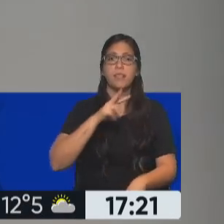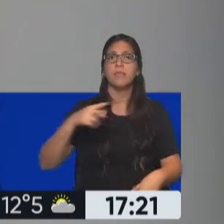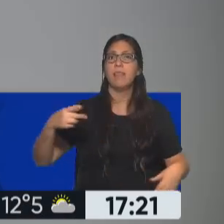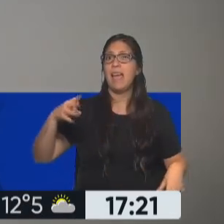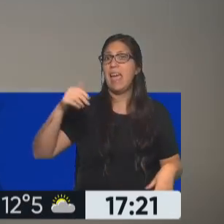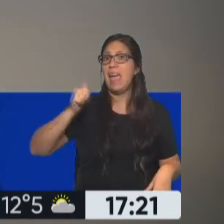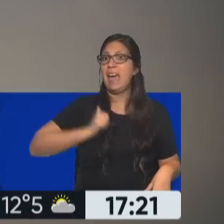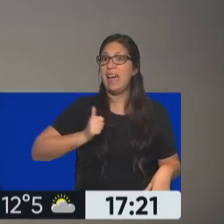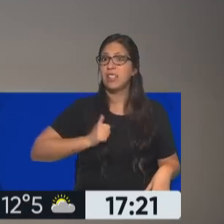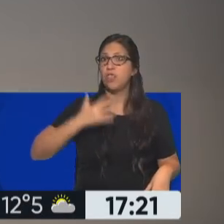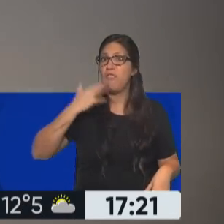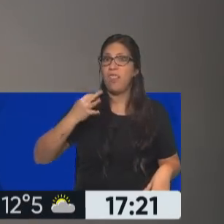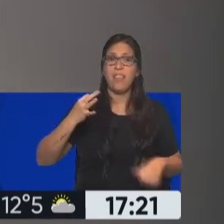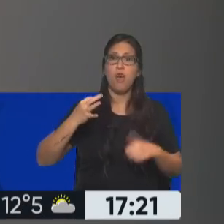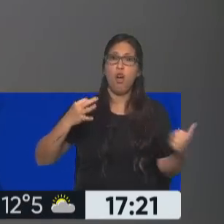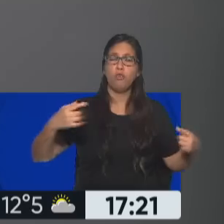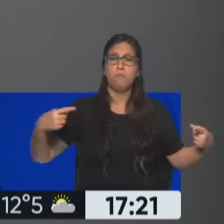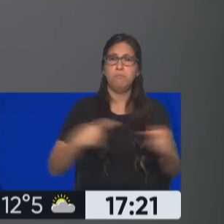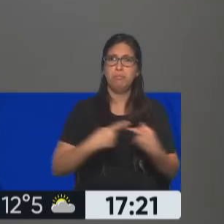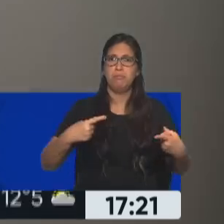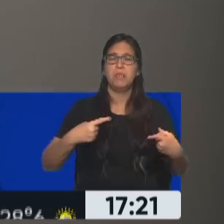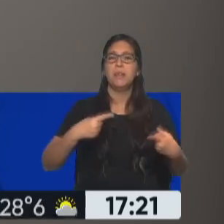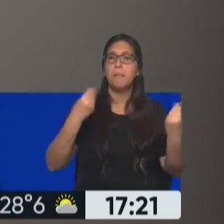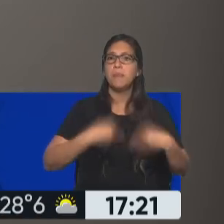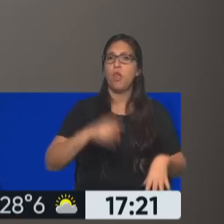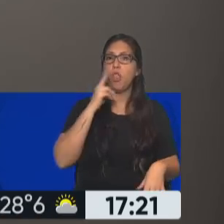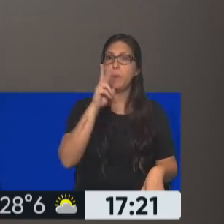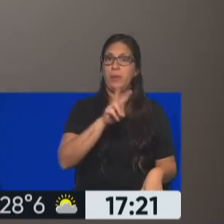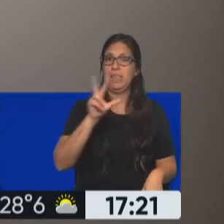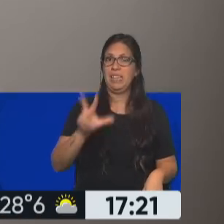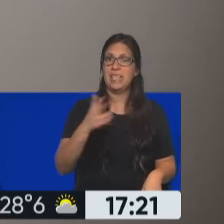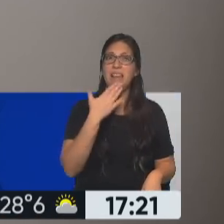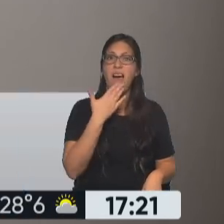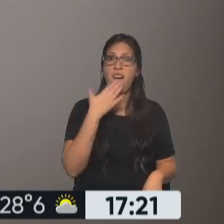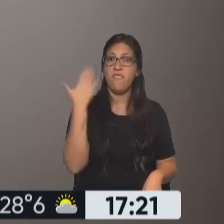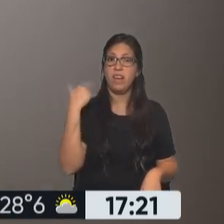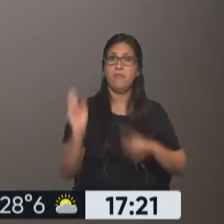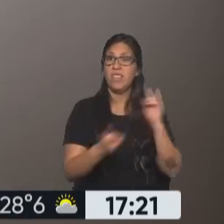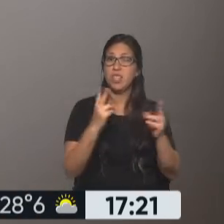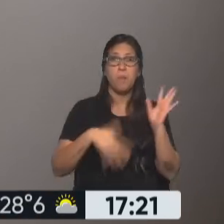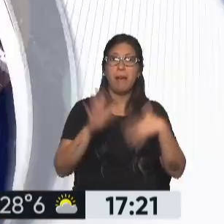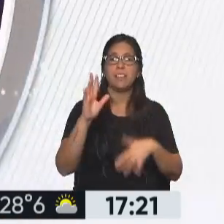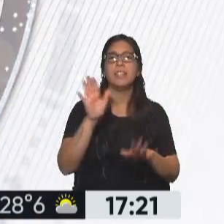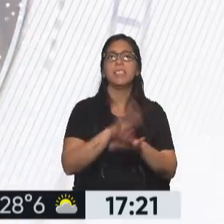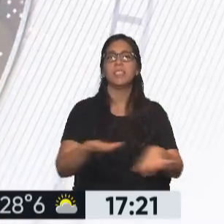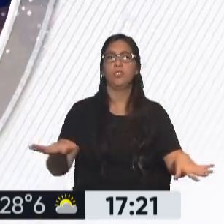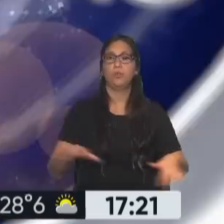ejército sudanés se iniciaron en abril de 2023, en los que la mayoría de las víctimas fatales son niños.